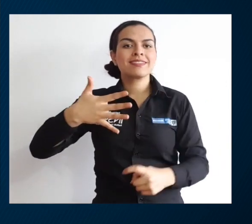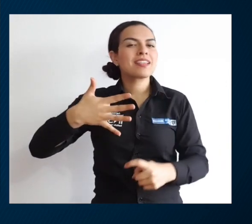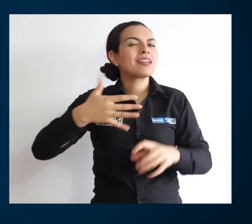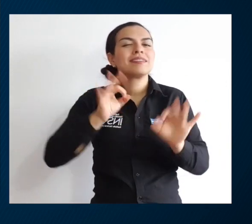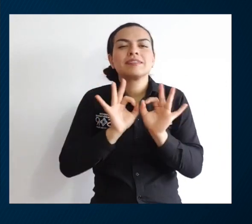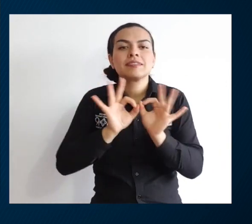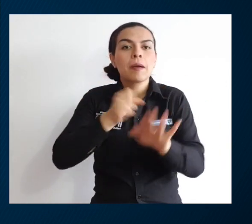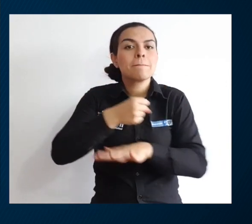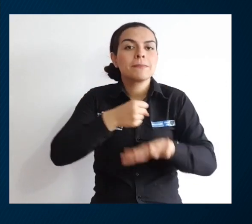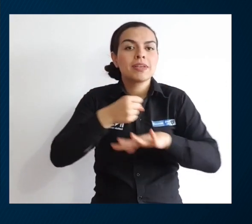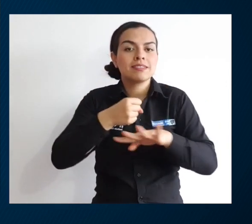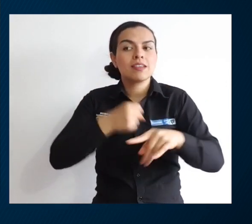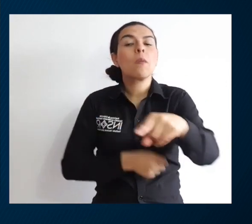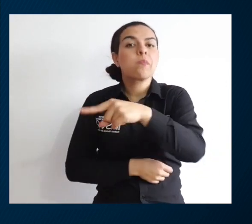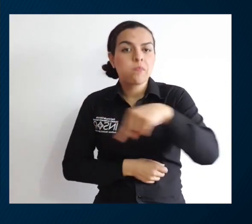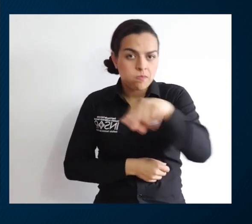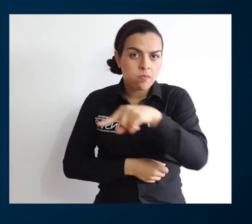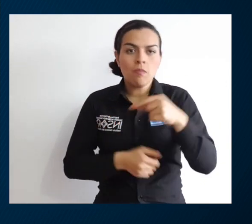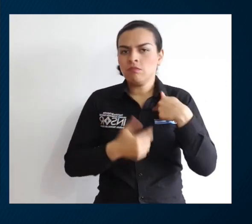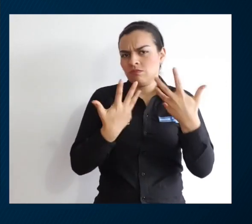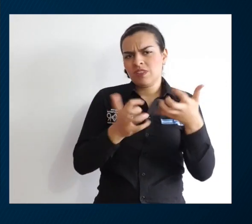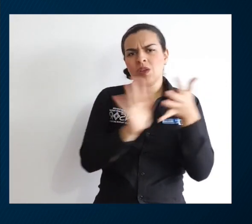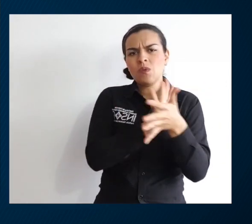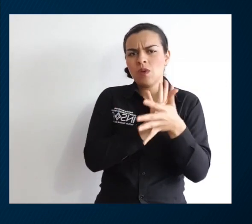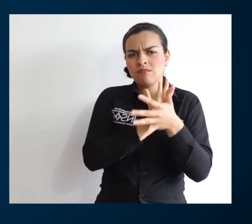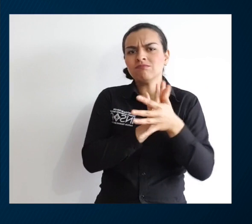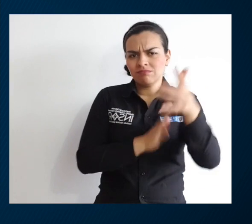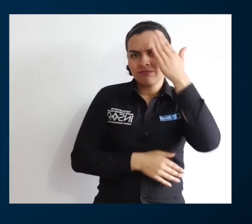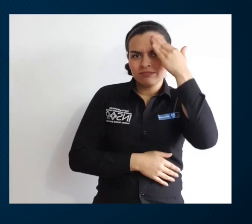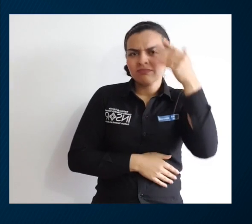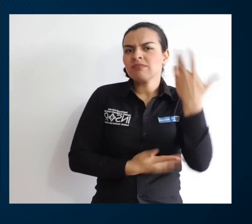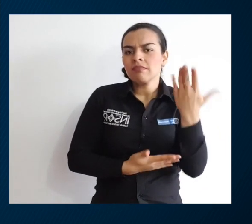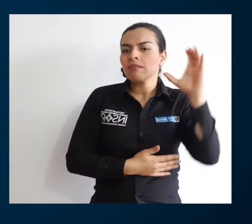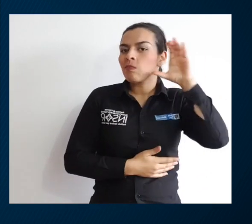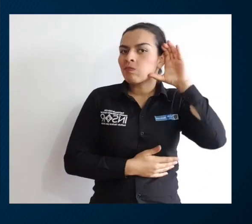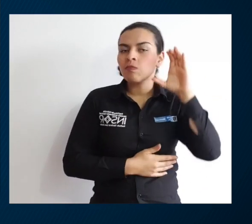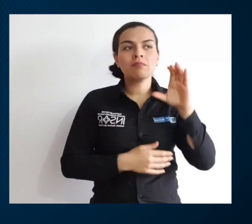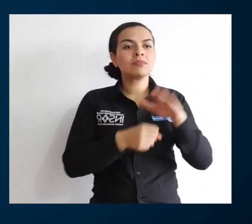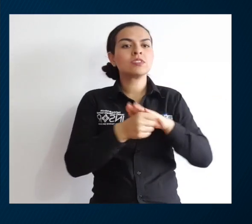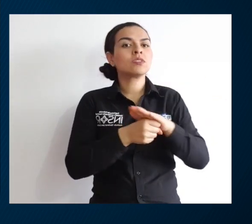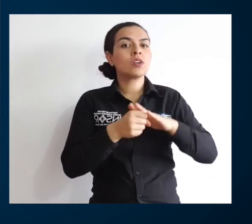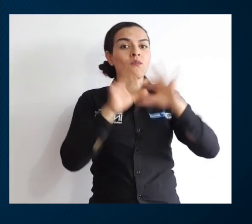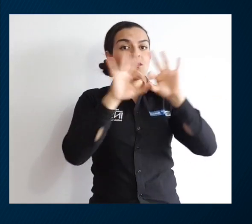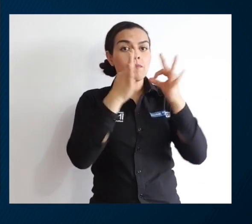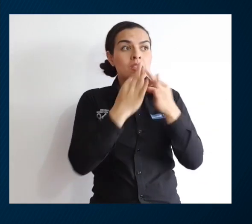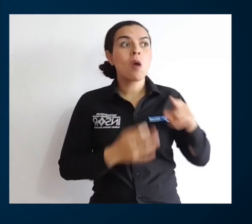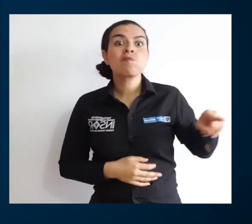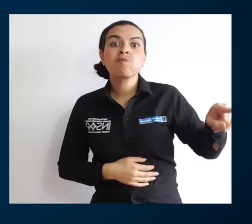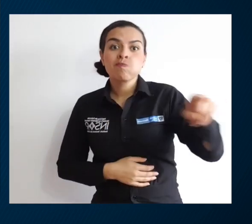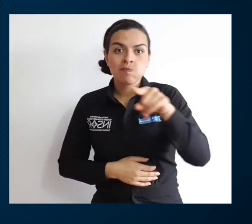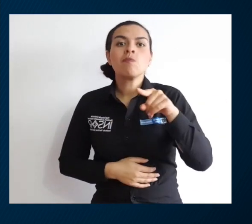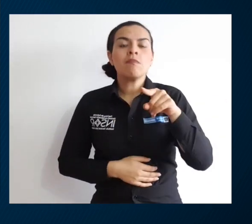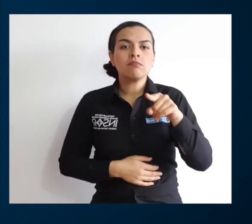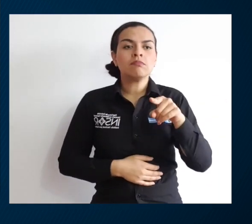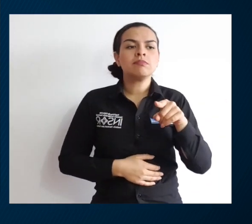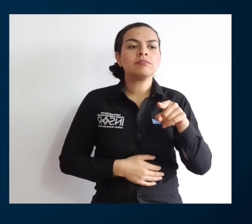respuestas inmediatas, fue la satisfacción de necesidades básicas que tenían nuestras poblaciones. Quiero contarles un poco, porque yo creo que todos ustedes a